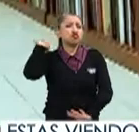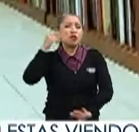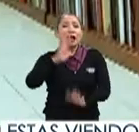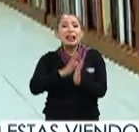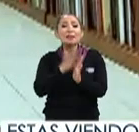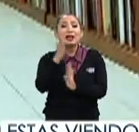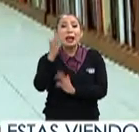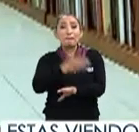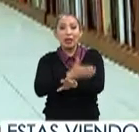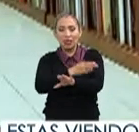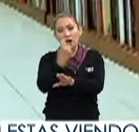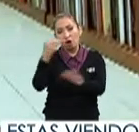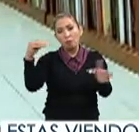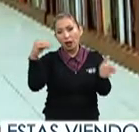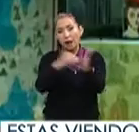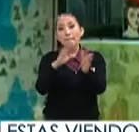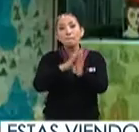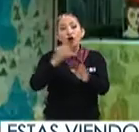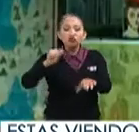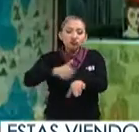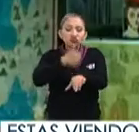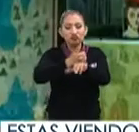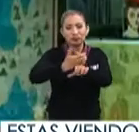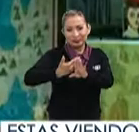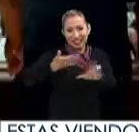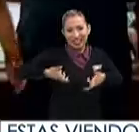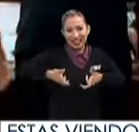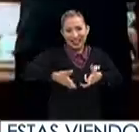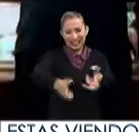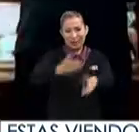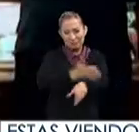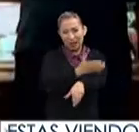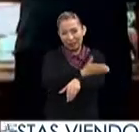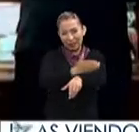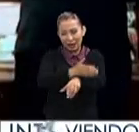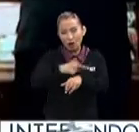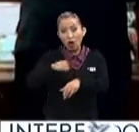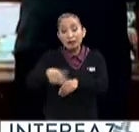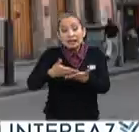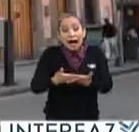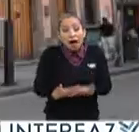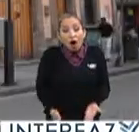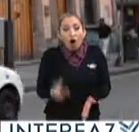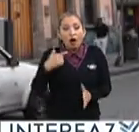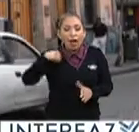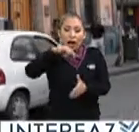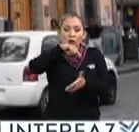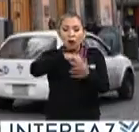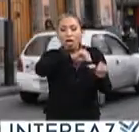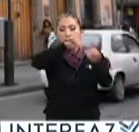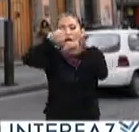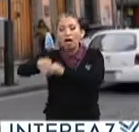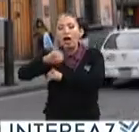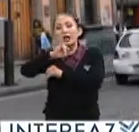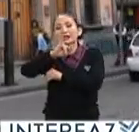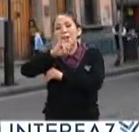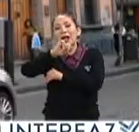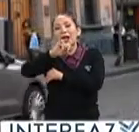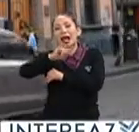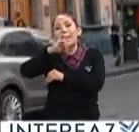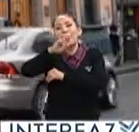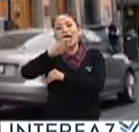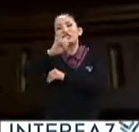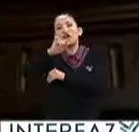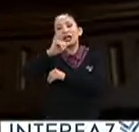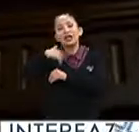Madero, que lleva ese nombre por establecerse originalmente en la calle de Madero y ahora reubicada en Isabel la Católica y San